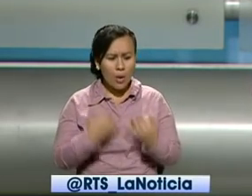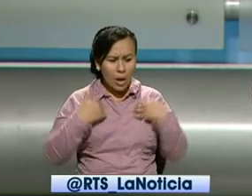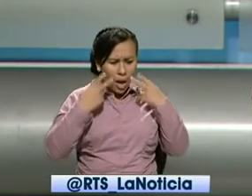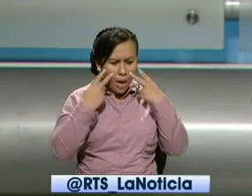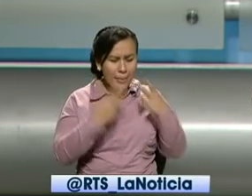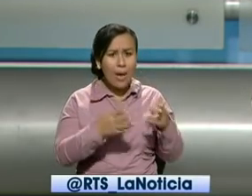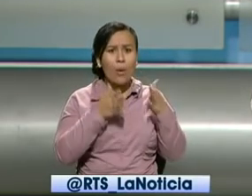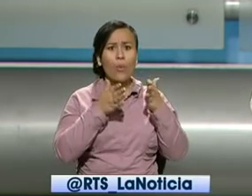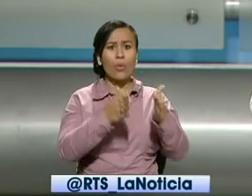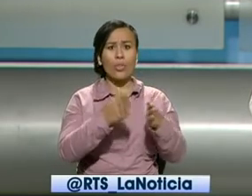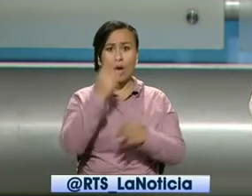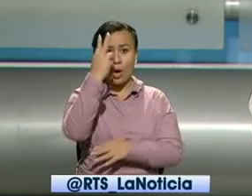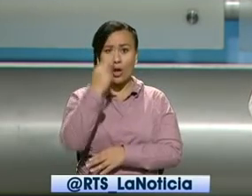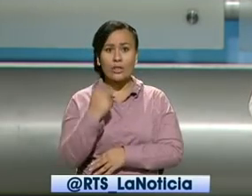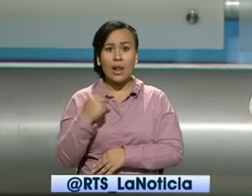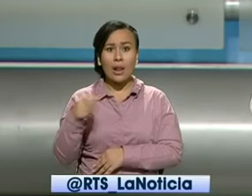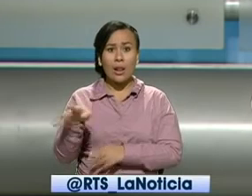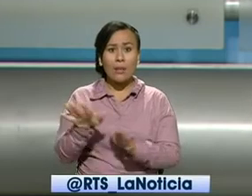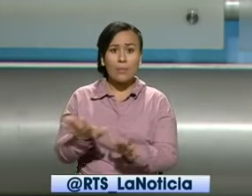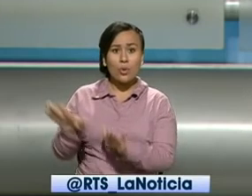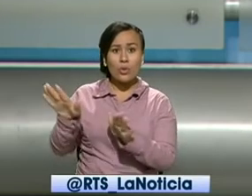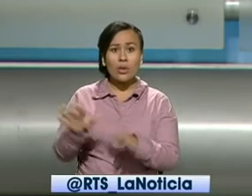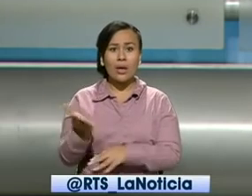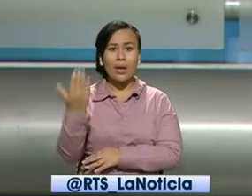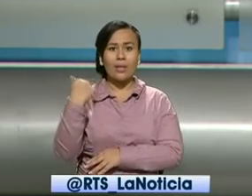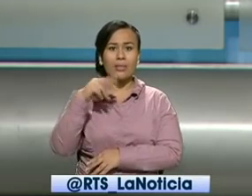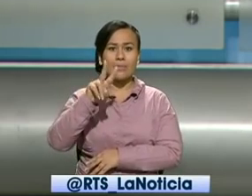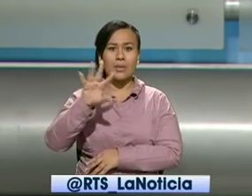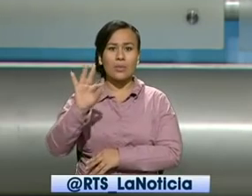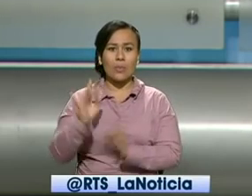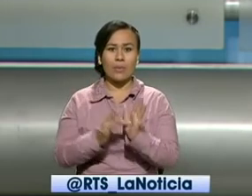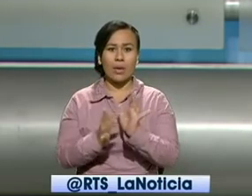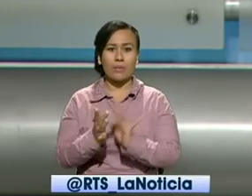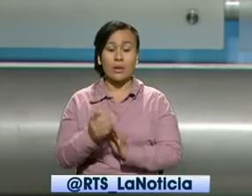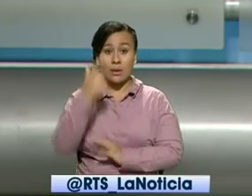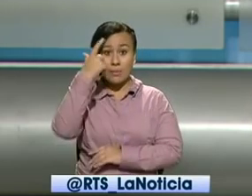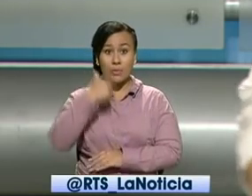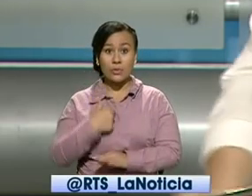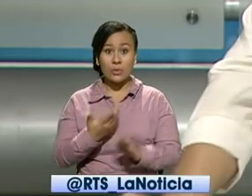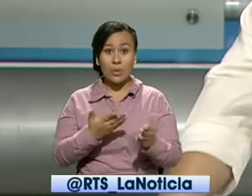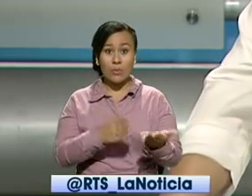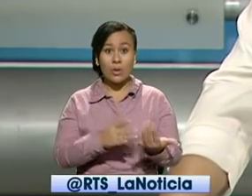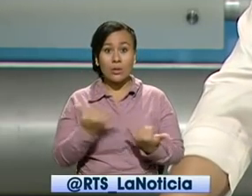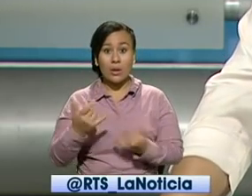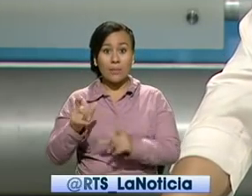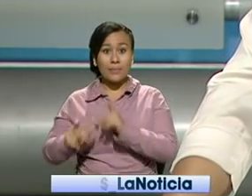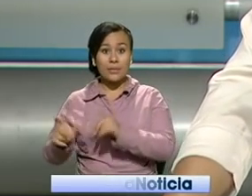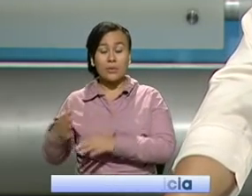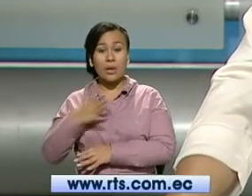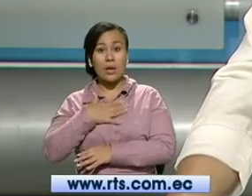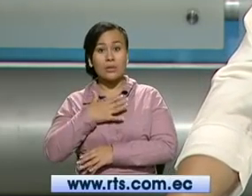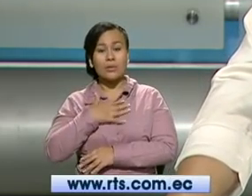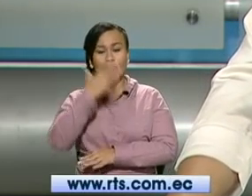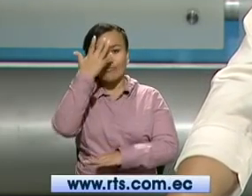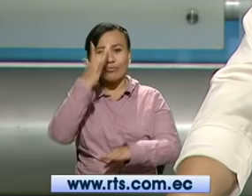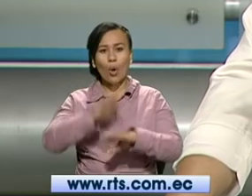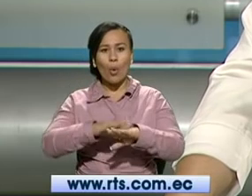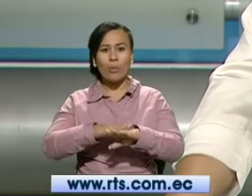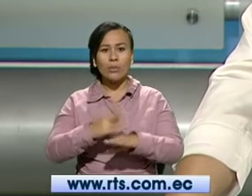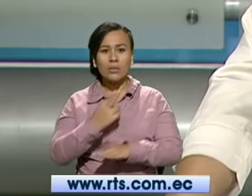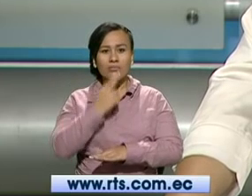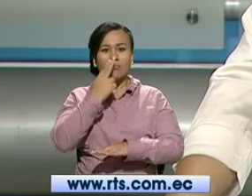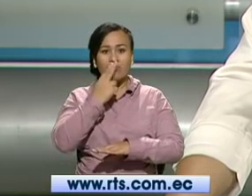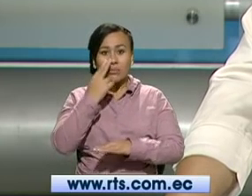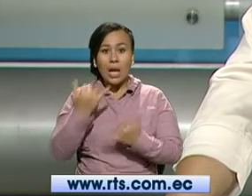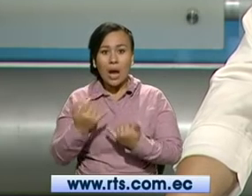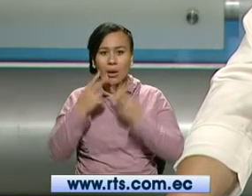de un hostal en la comuna Montañita el pasado 29 de abril. La muerte del turista fue causada por paro cardiorrespiratorio, según el